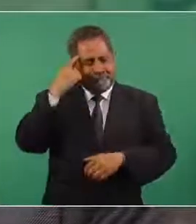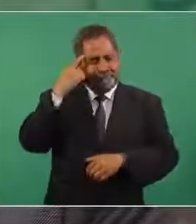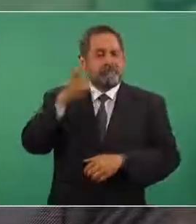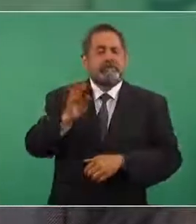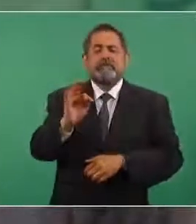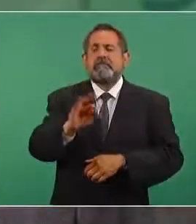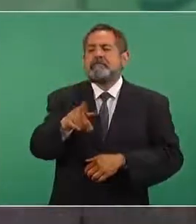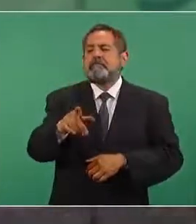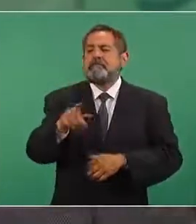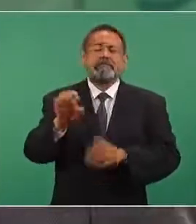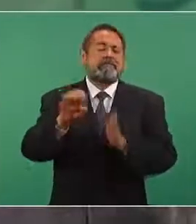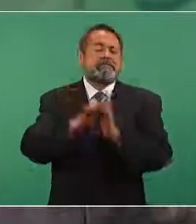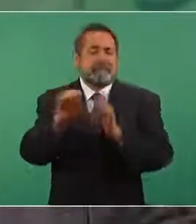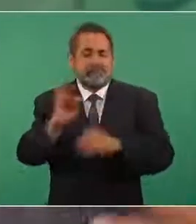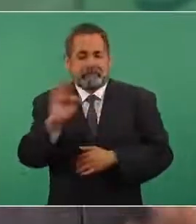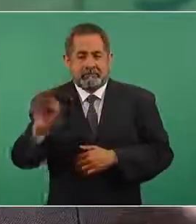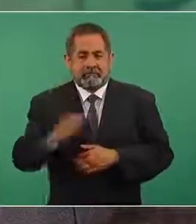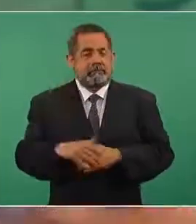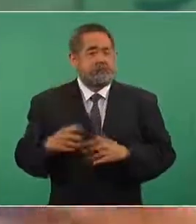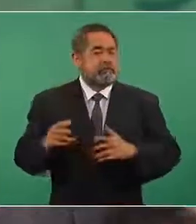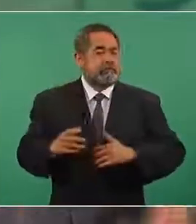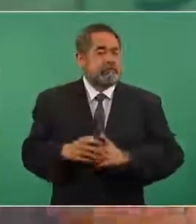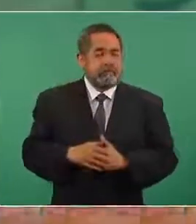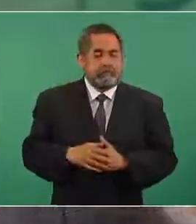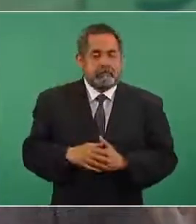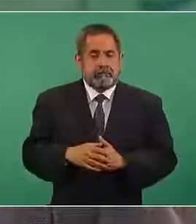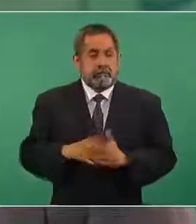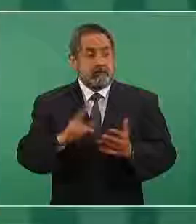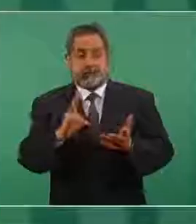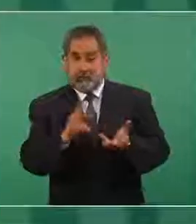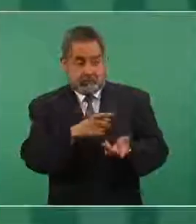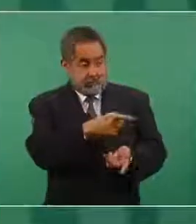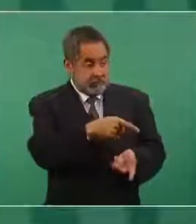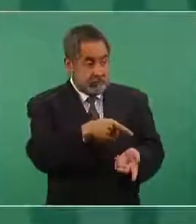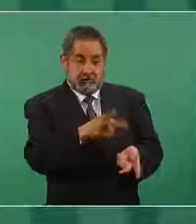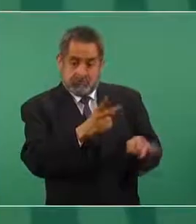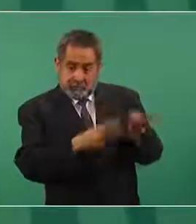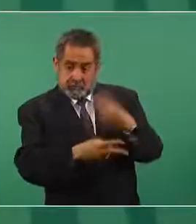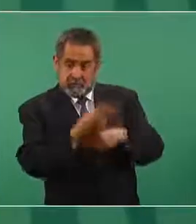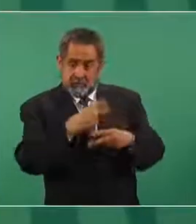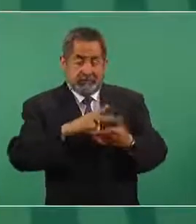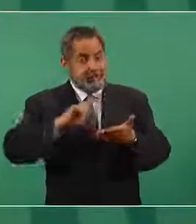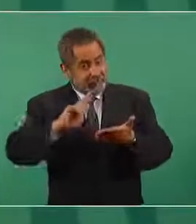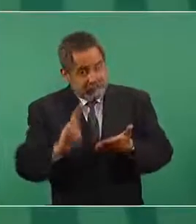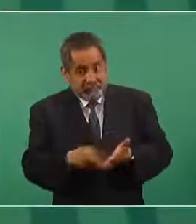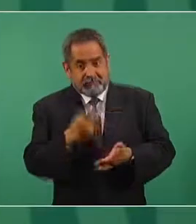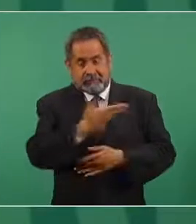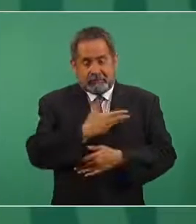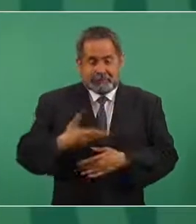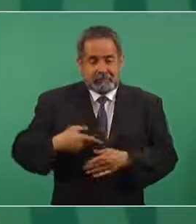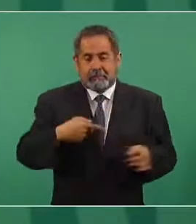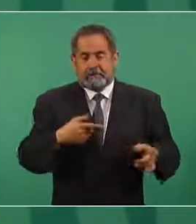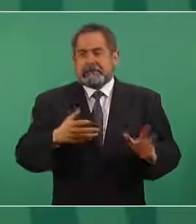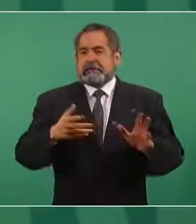de que la reacción regrese, les cueste trabajo